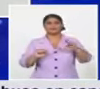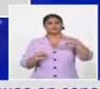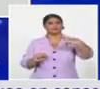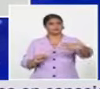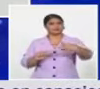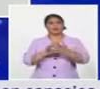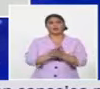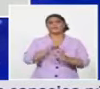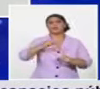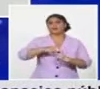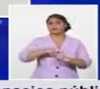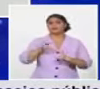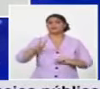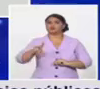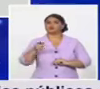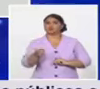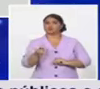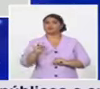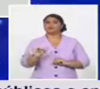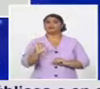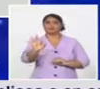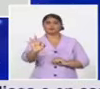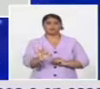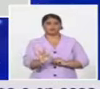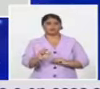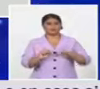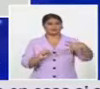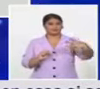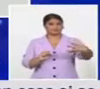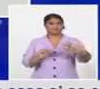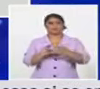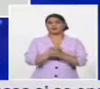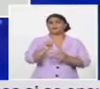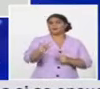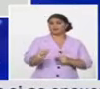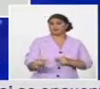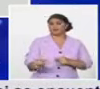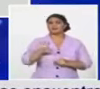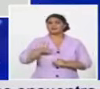con el 2,7%, Mayabeque el